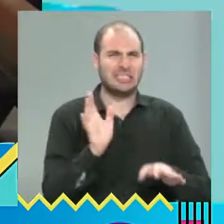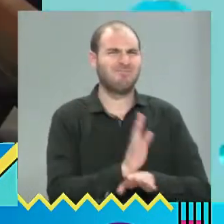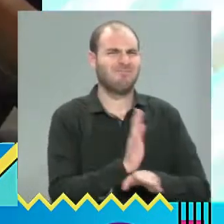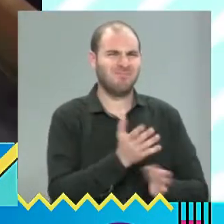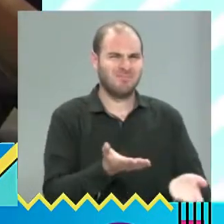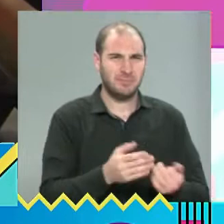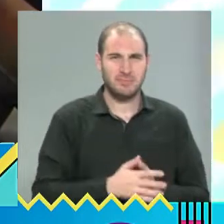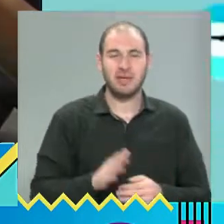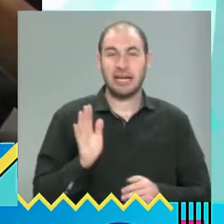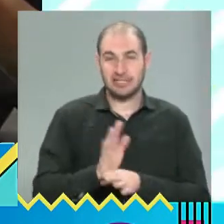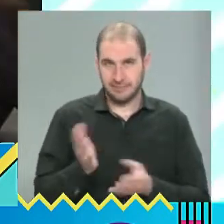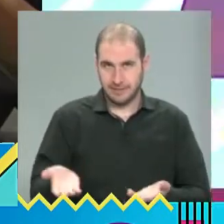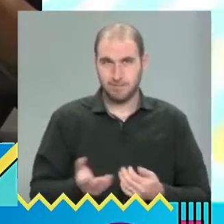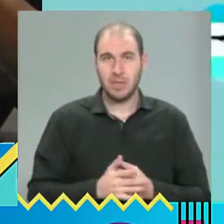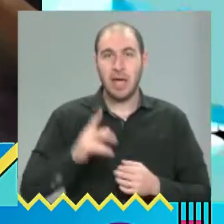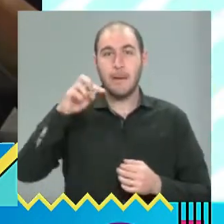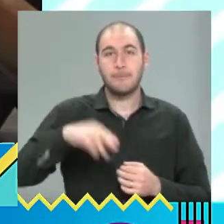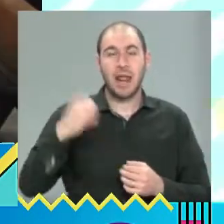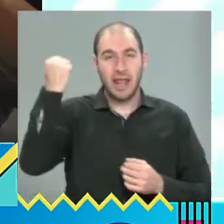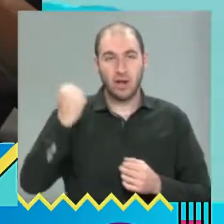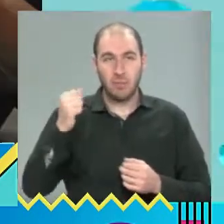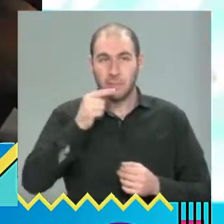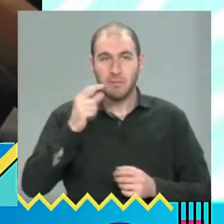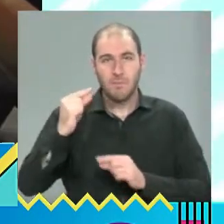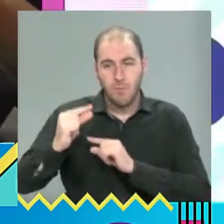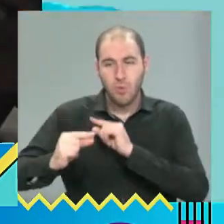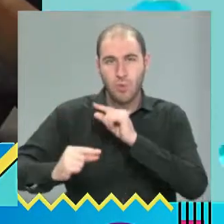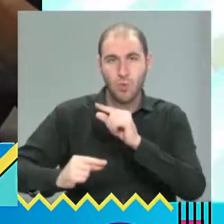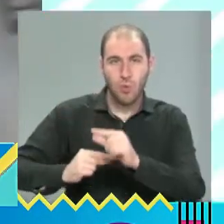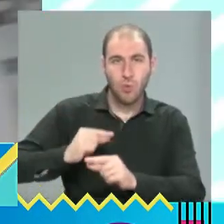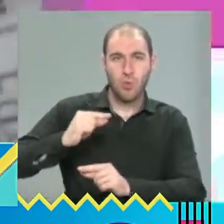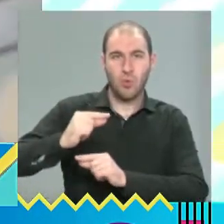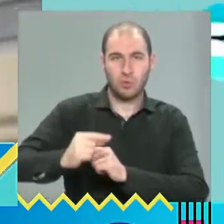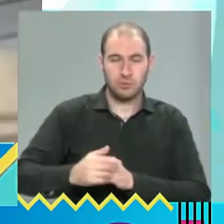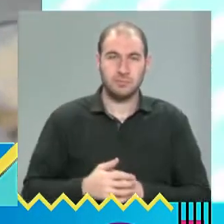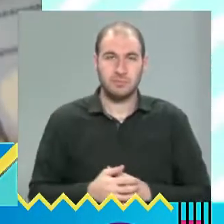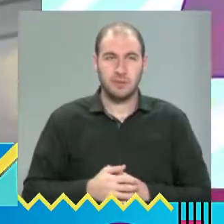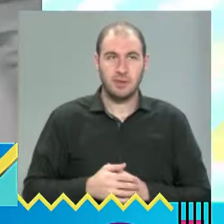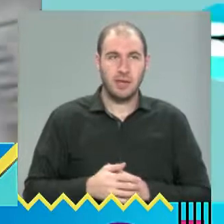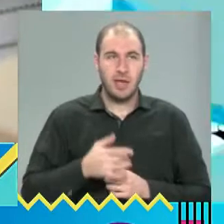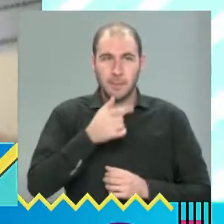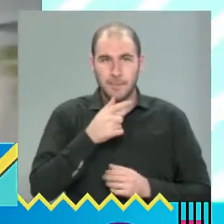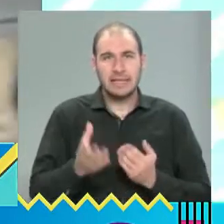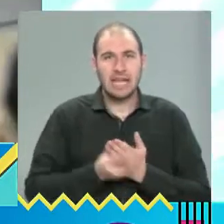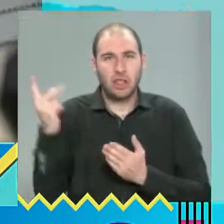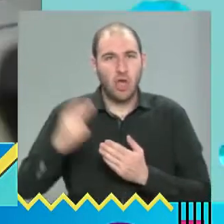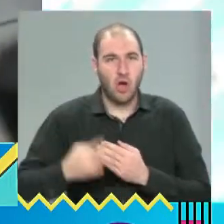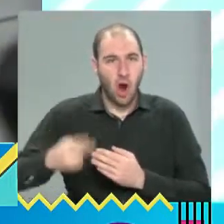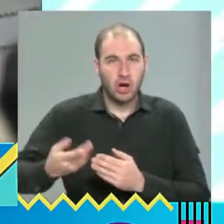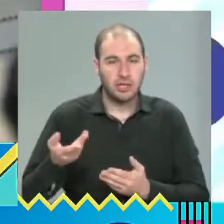significa? Significa que la política monetaria se volvió más gradual. Era un poco más tirando al ajuste que quería el